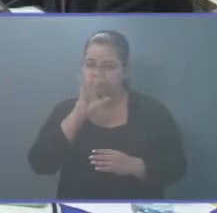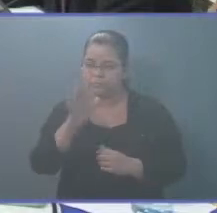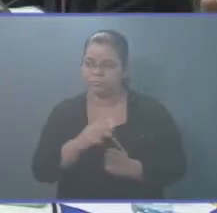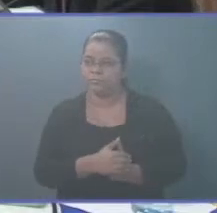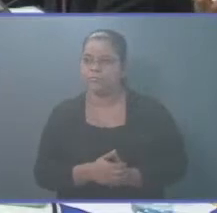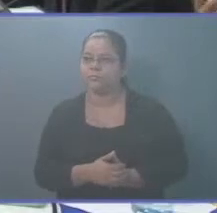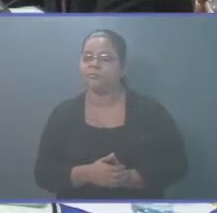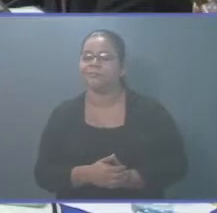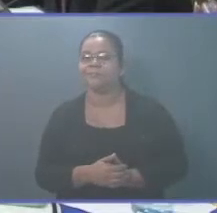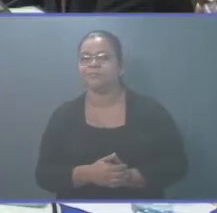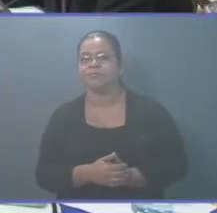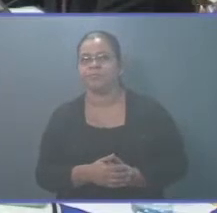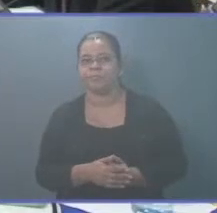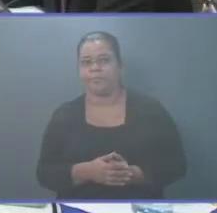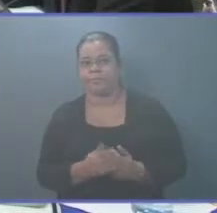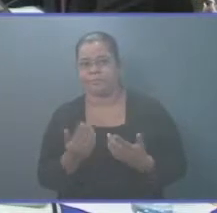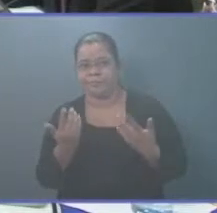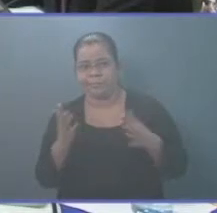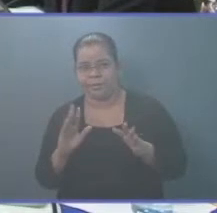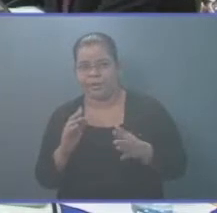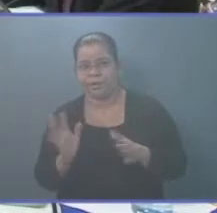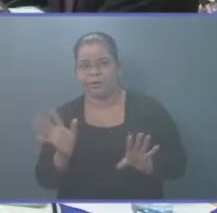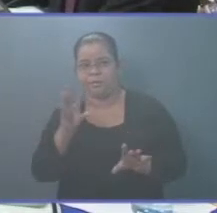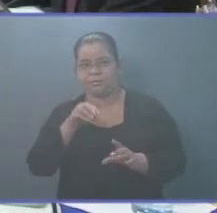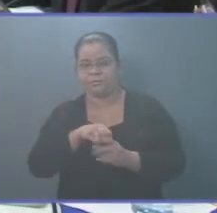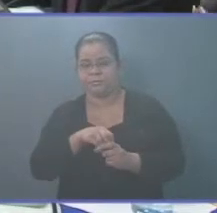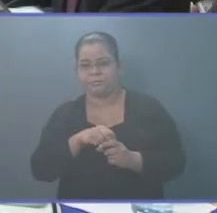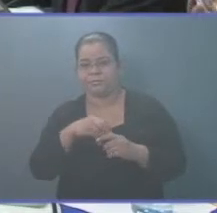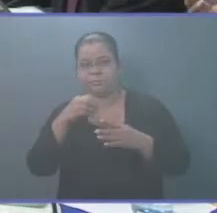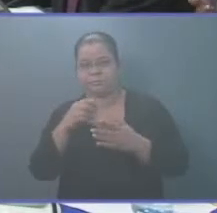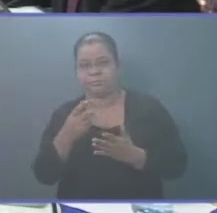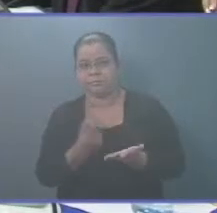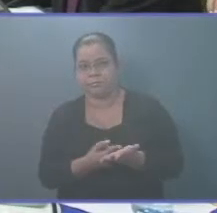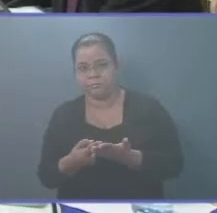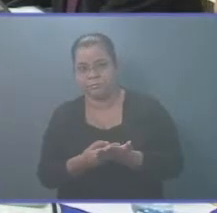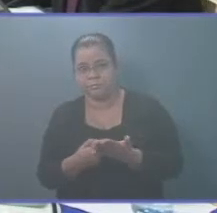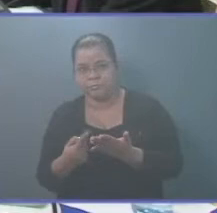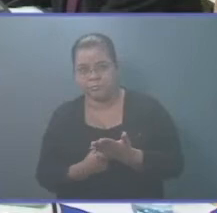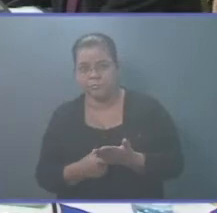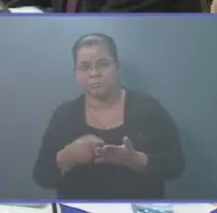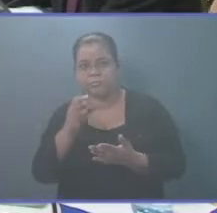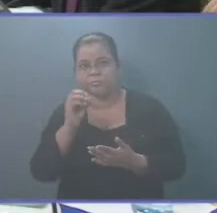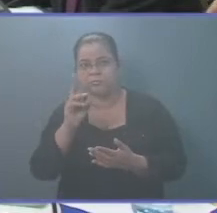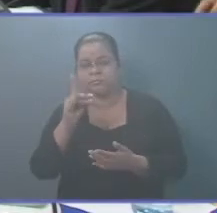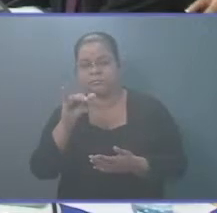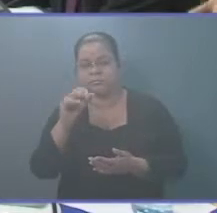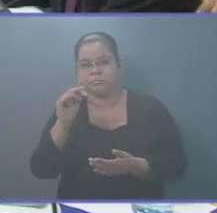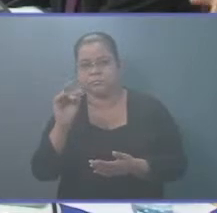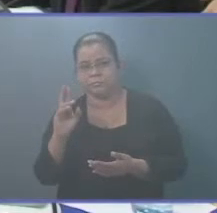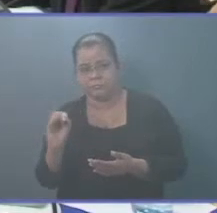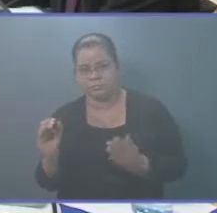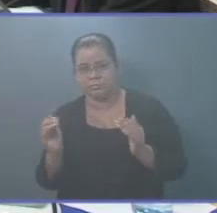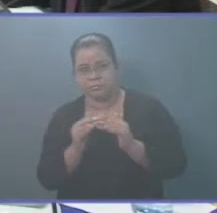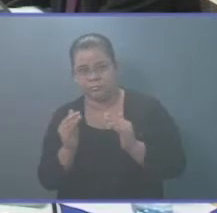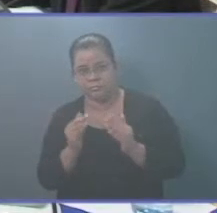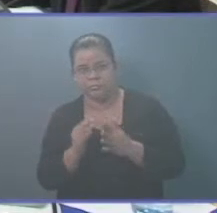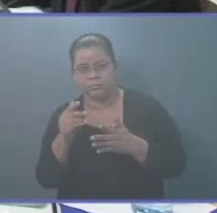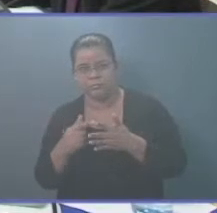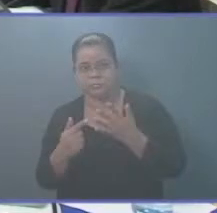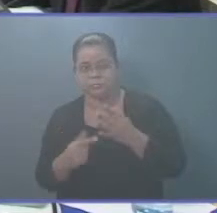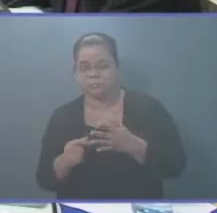se mezcla el delito en los tribunales ordinarios con los tribunales